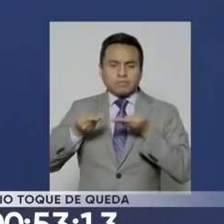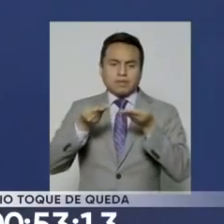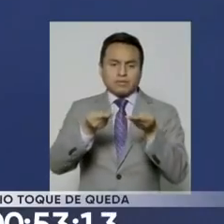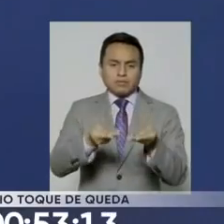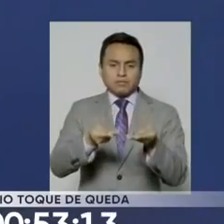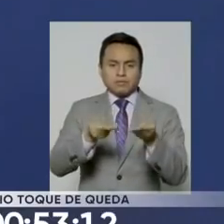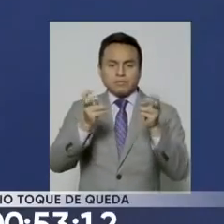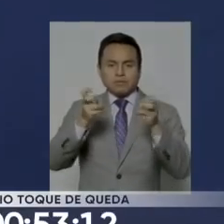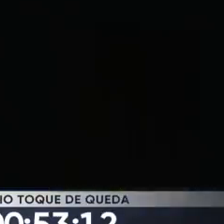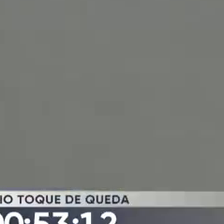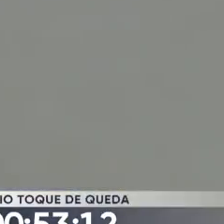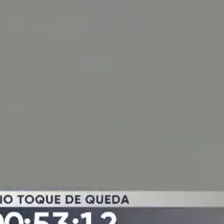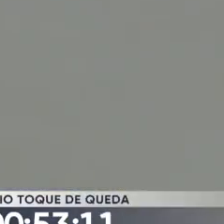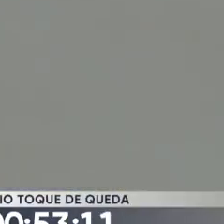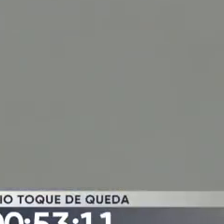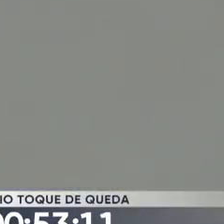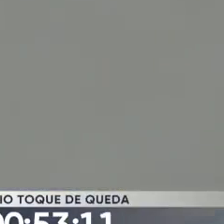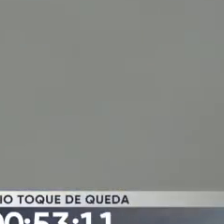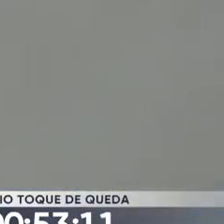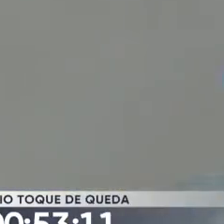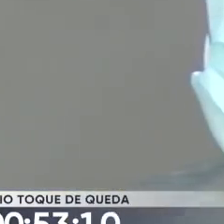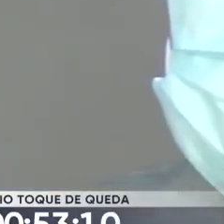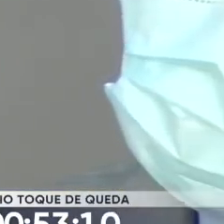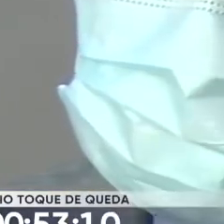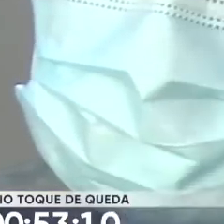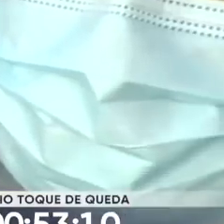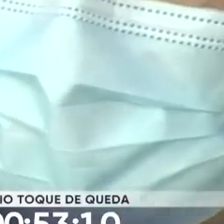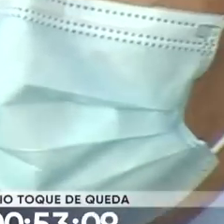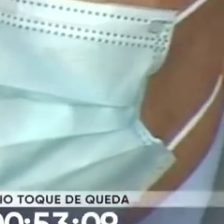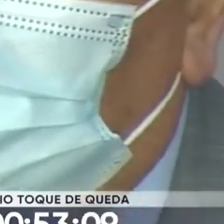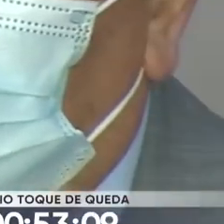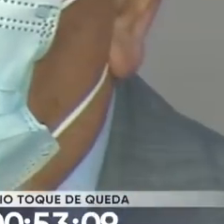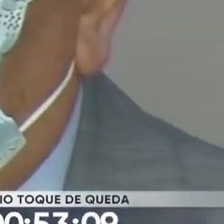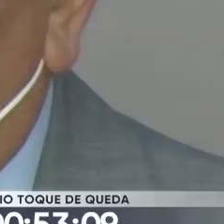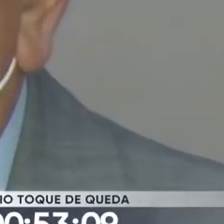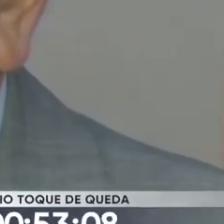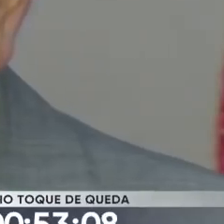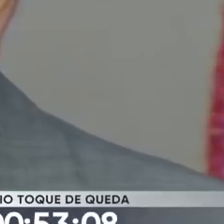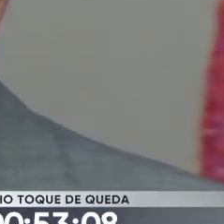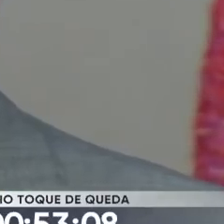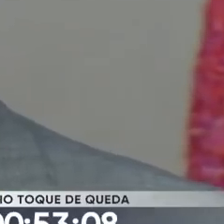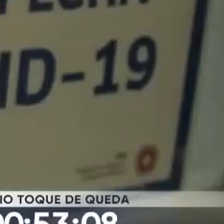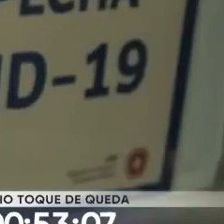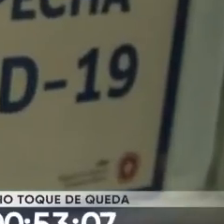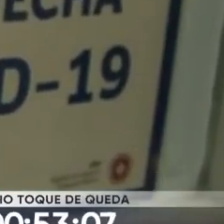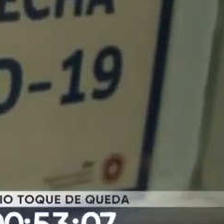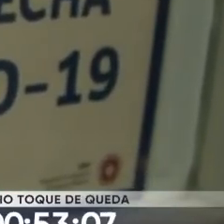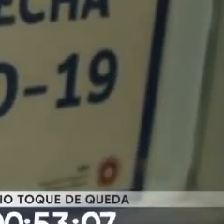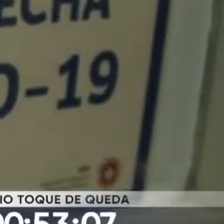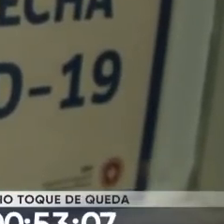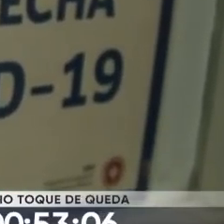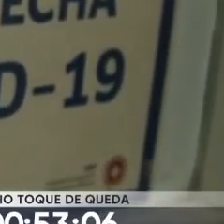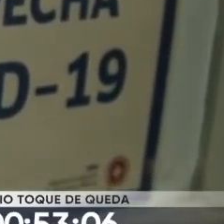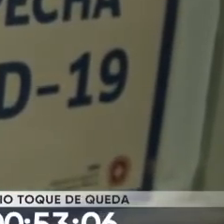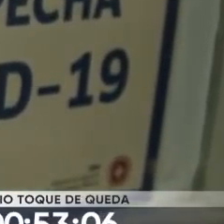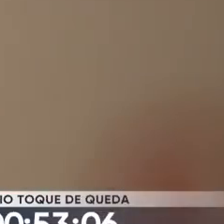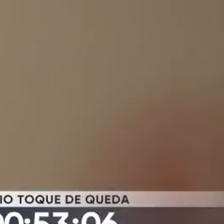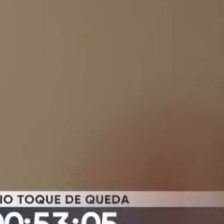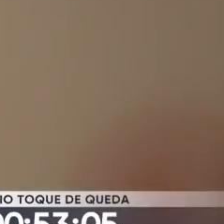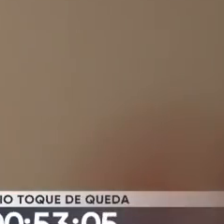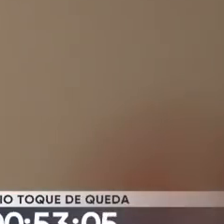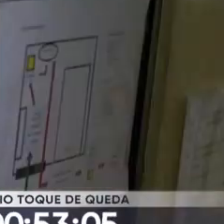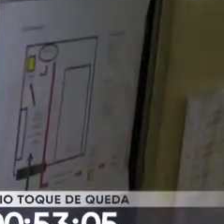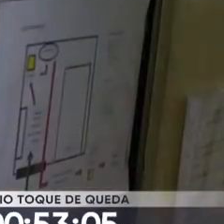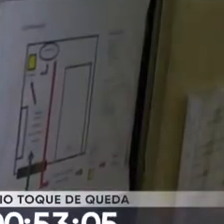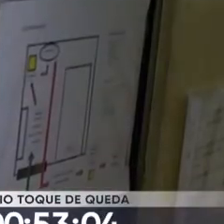en la cancha y la primera definición de enrique parís en el minsal fue el anuncio de una nueva metodología de entrega de cifras de